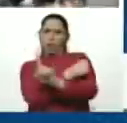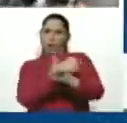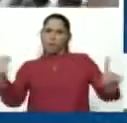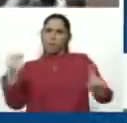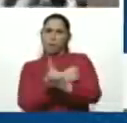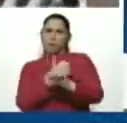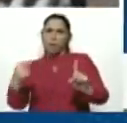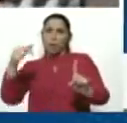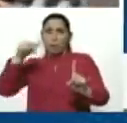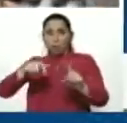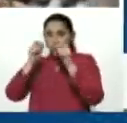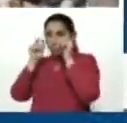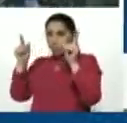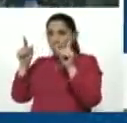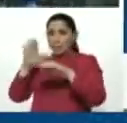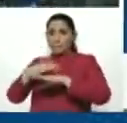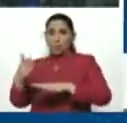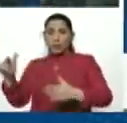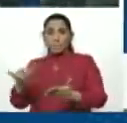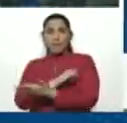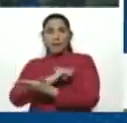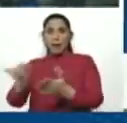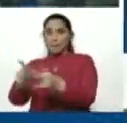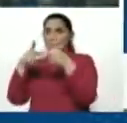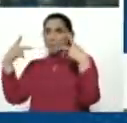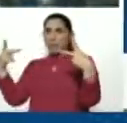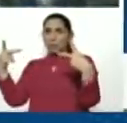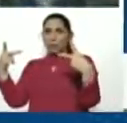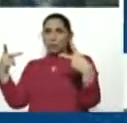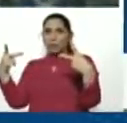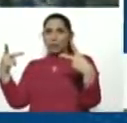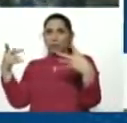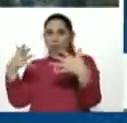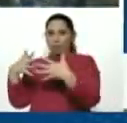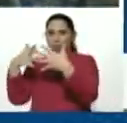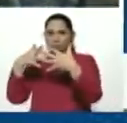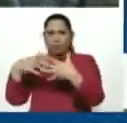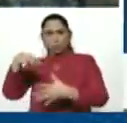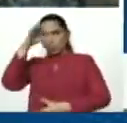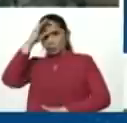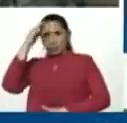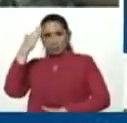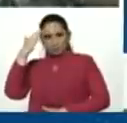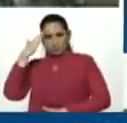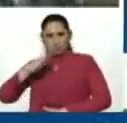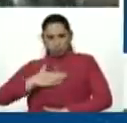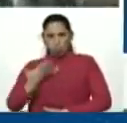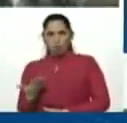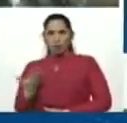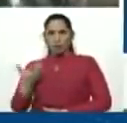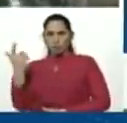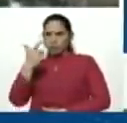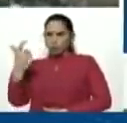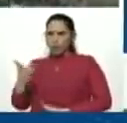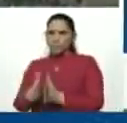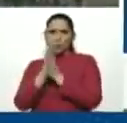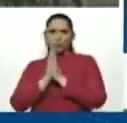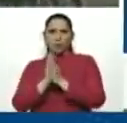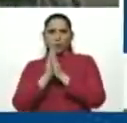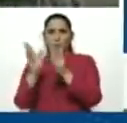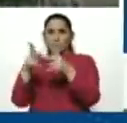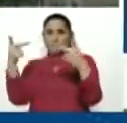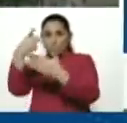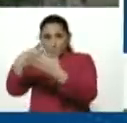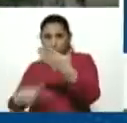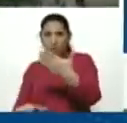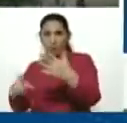Hoy me sorprendí porque en el Miami Herald, no sé si lo puedes buscar, Márquez, para que lo muestre, la portada del